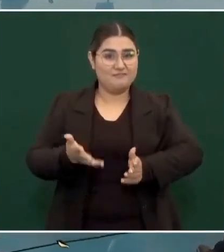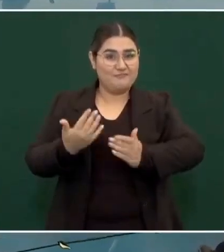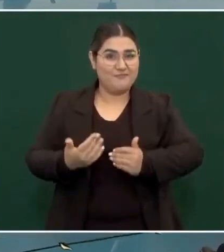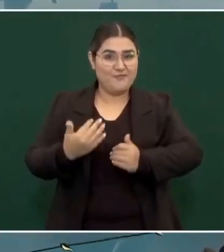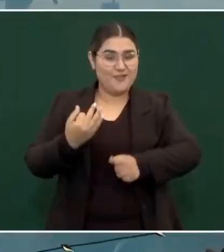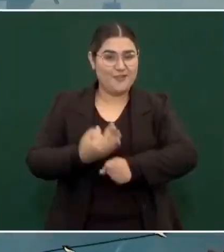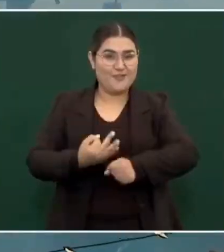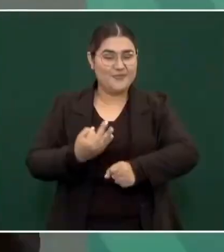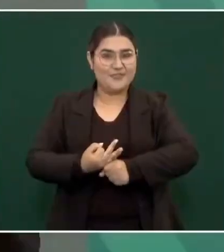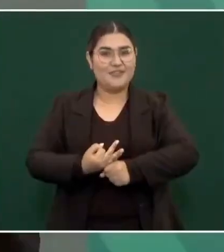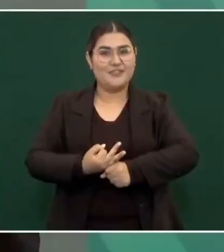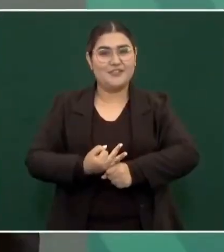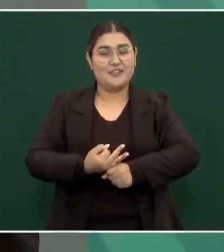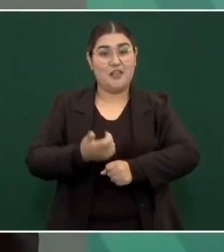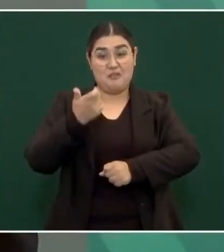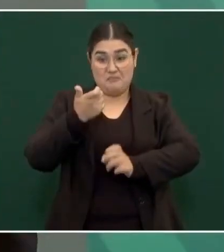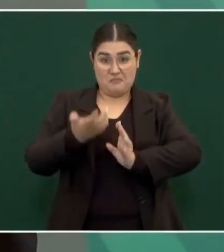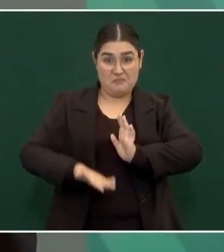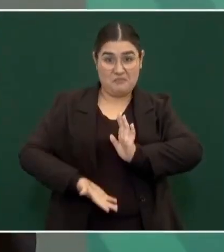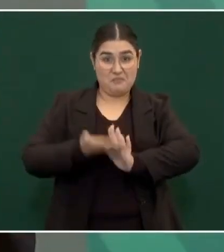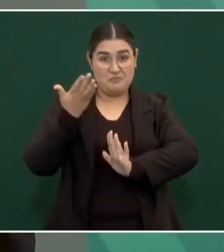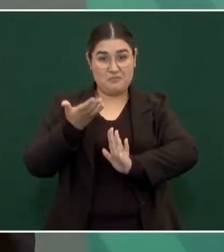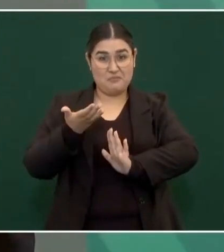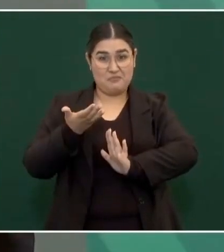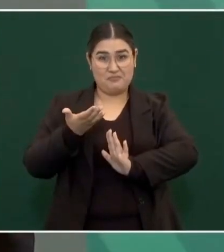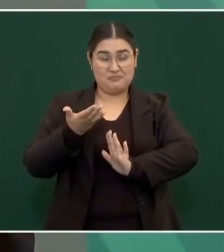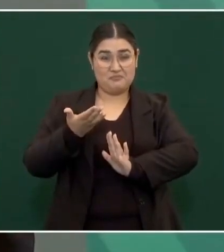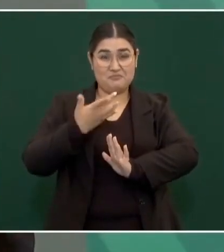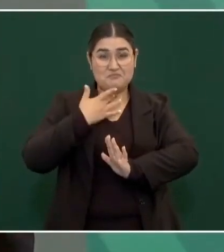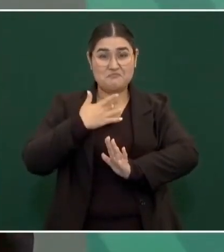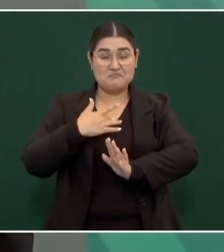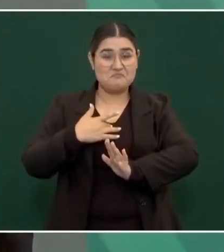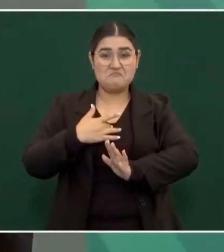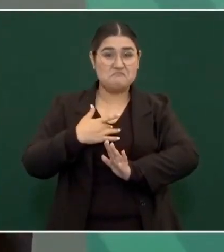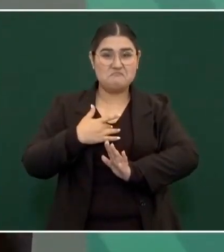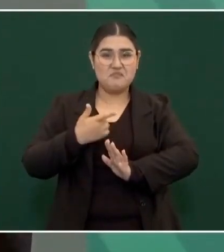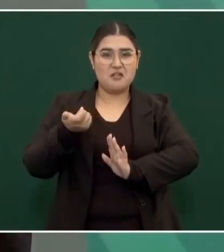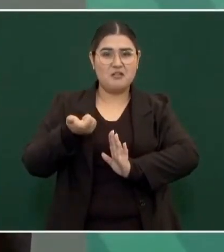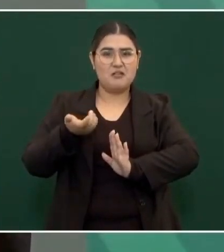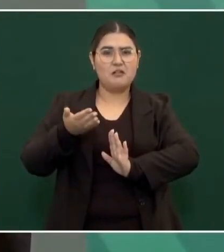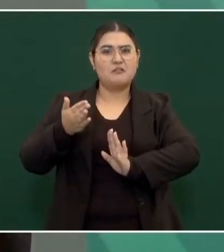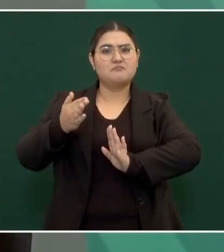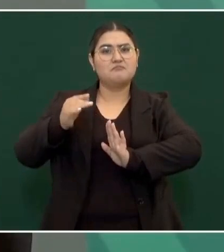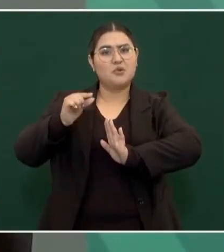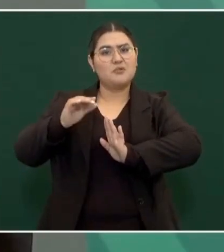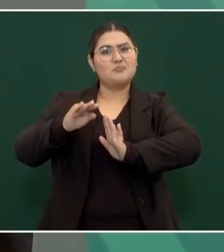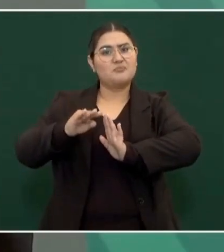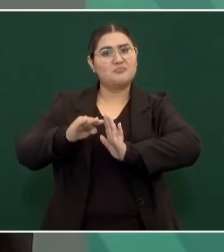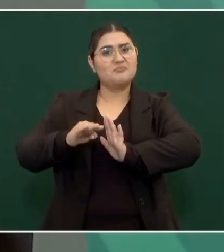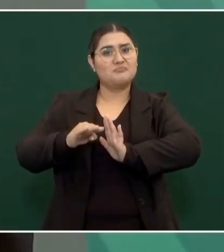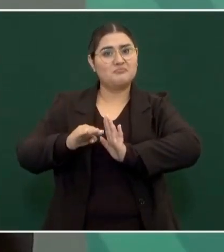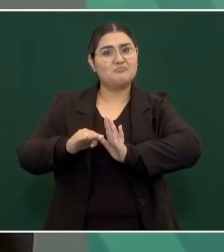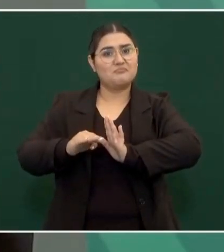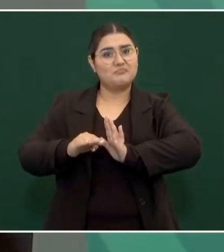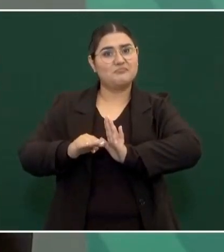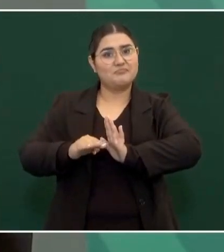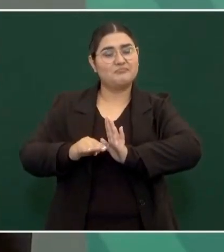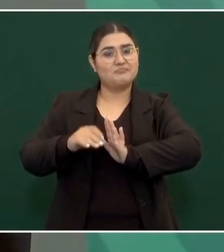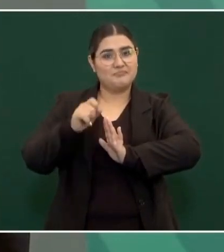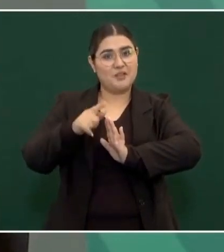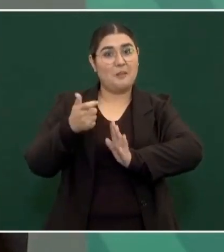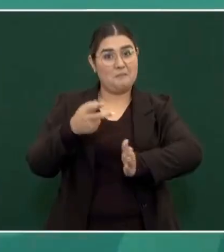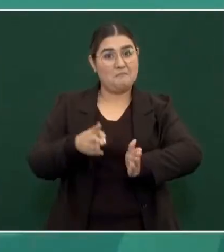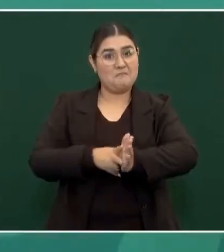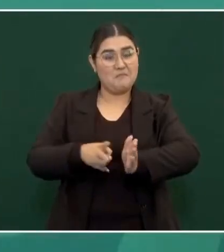que no ha aumentado el precio de la gasolina que al contrario ha disminuido en términos reales el precio